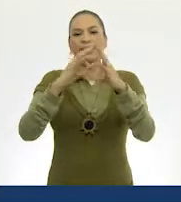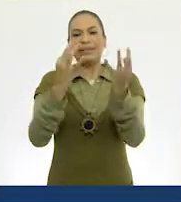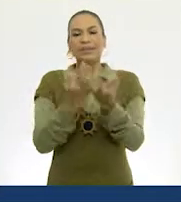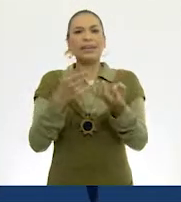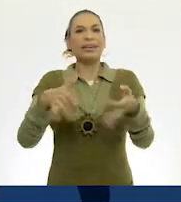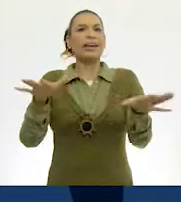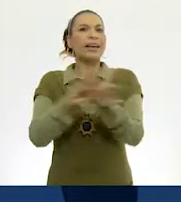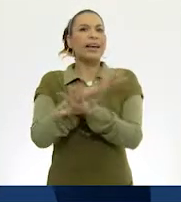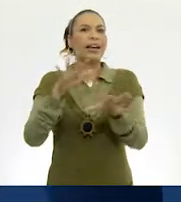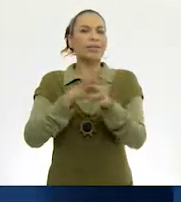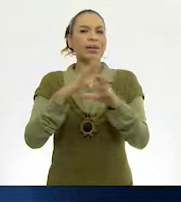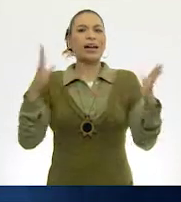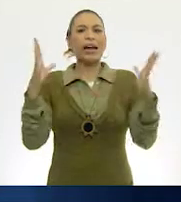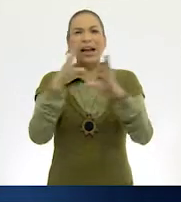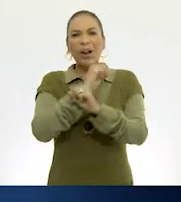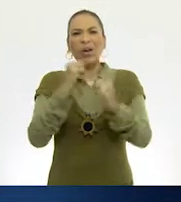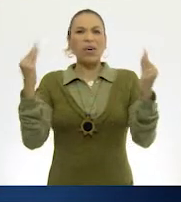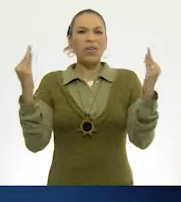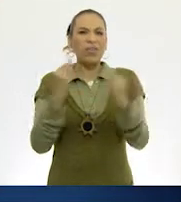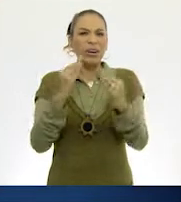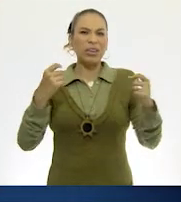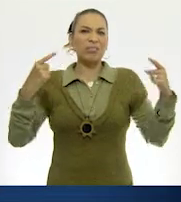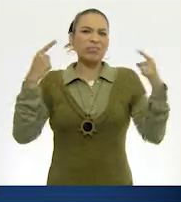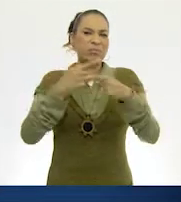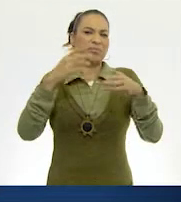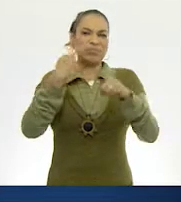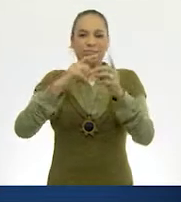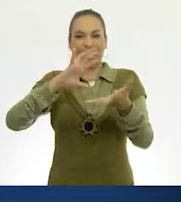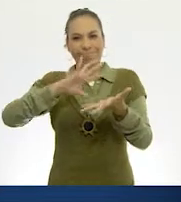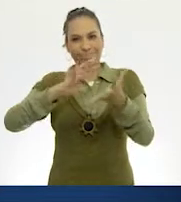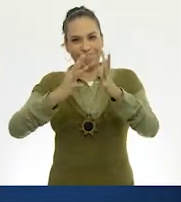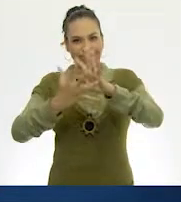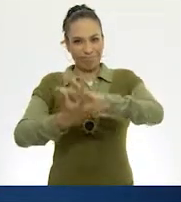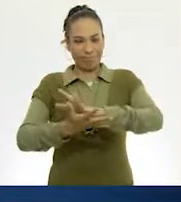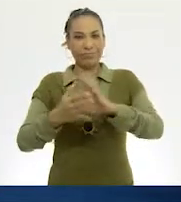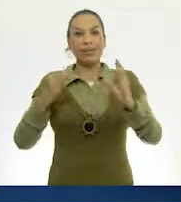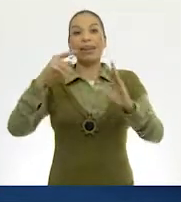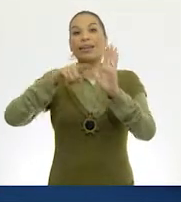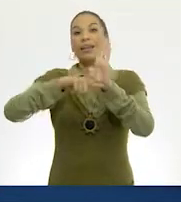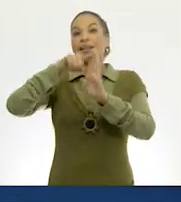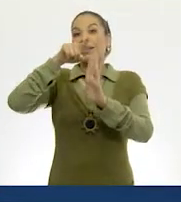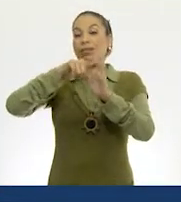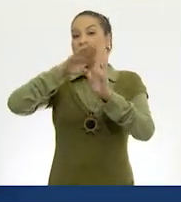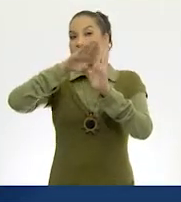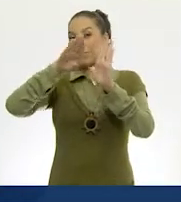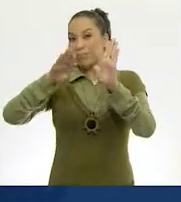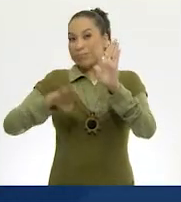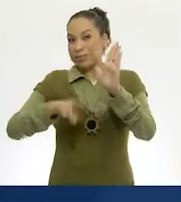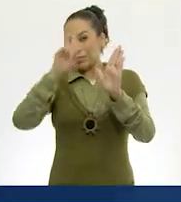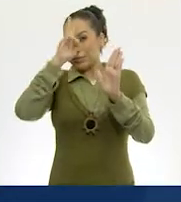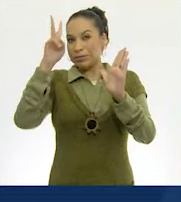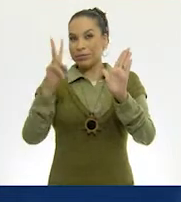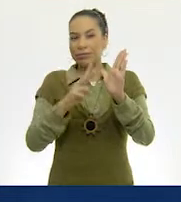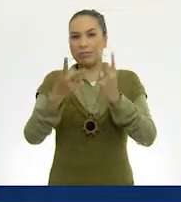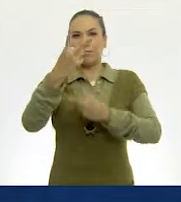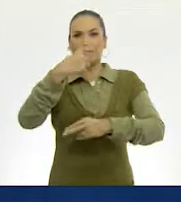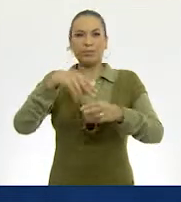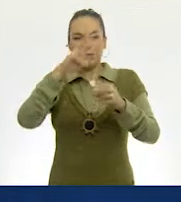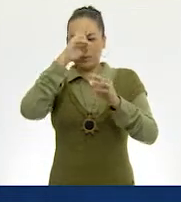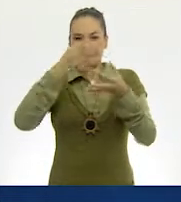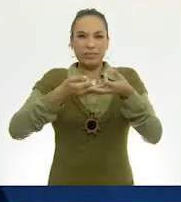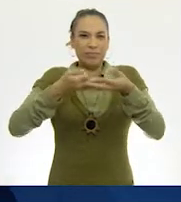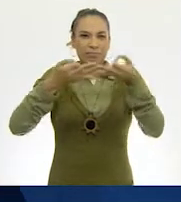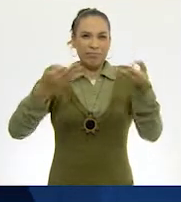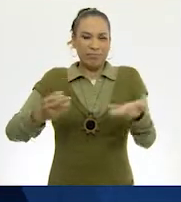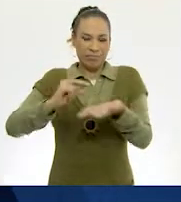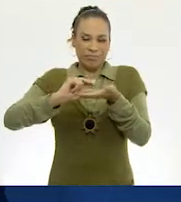experimentó cambios climáticos drásticos debido a las glaciaciones. La temperatura descendió a tal grado que se formaron extensas